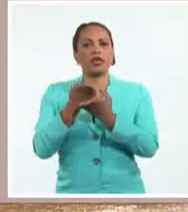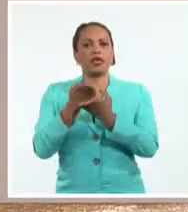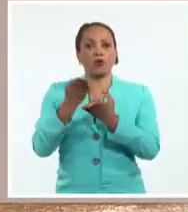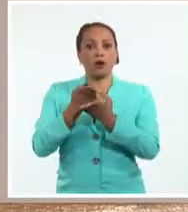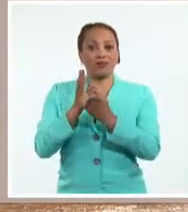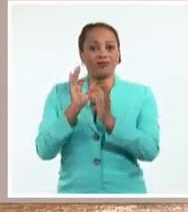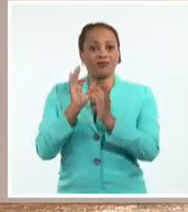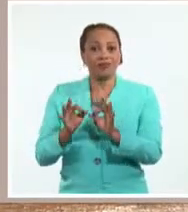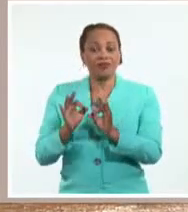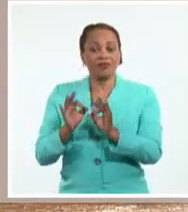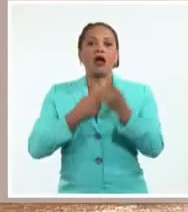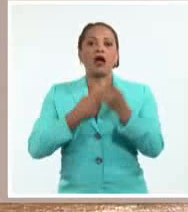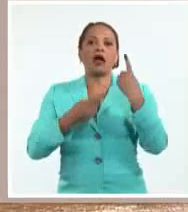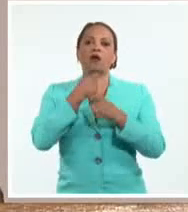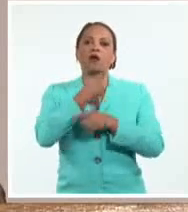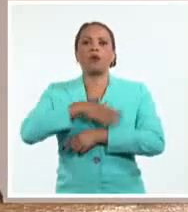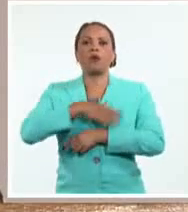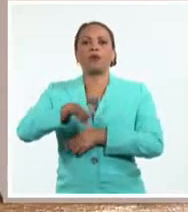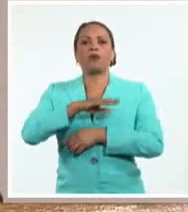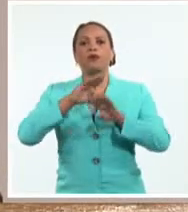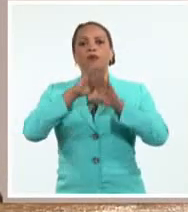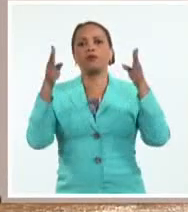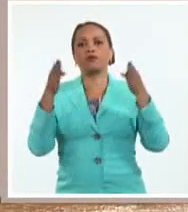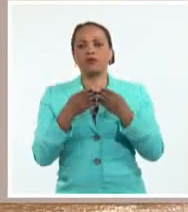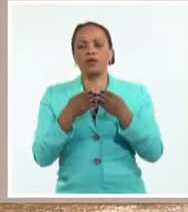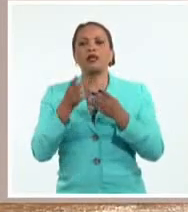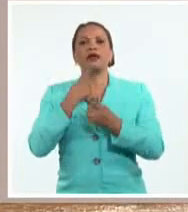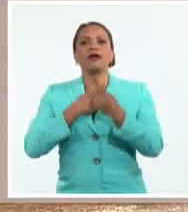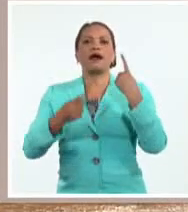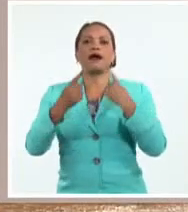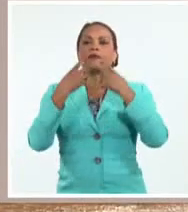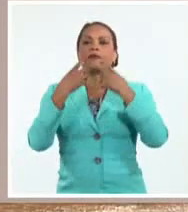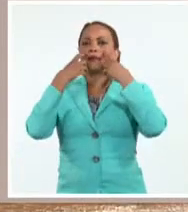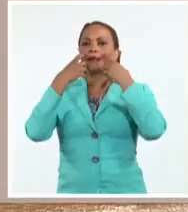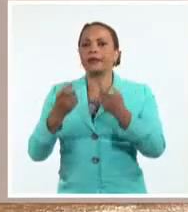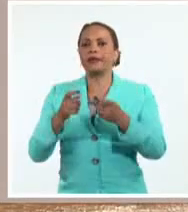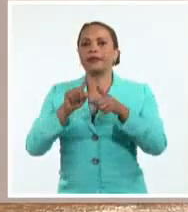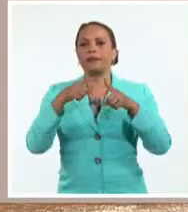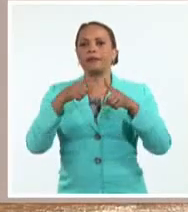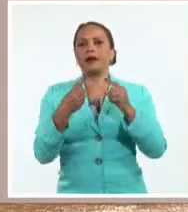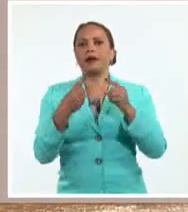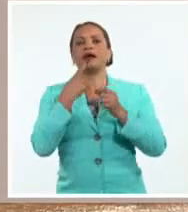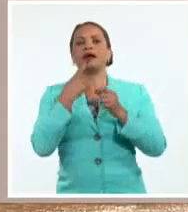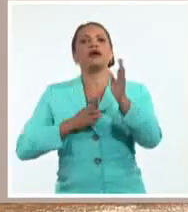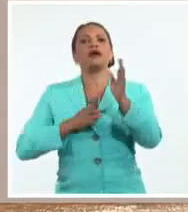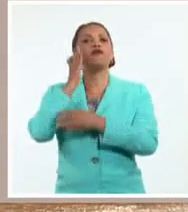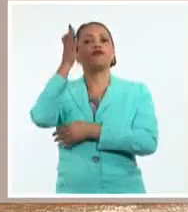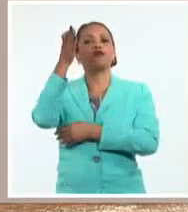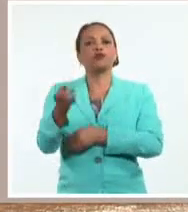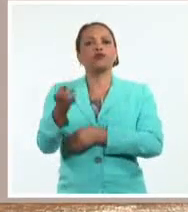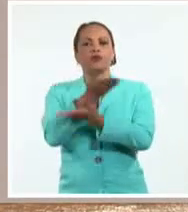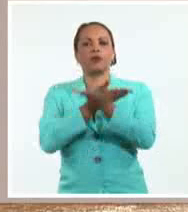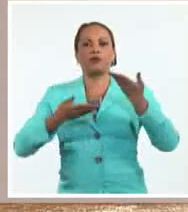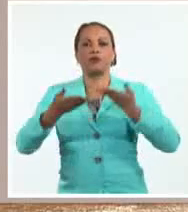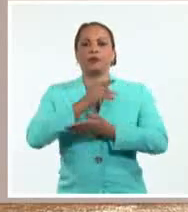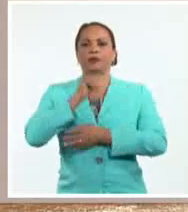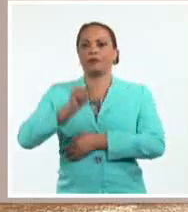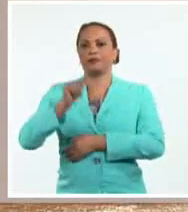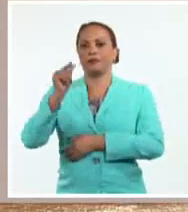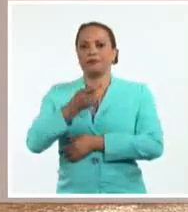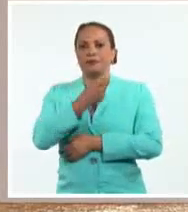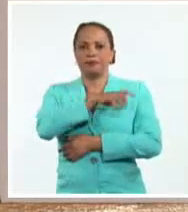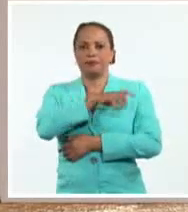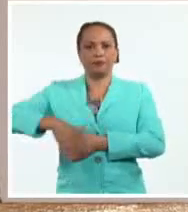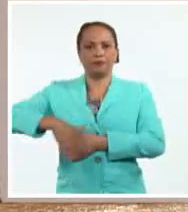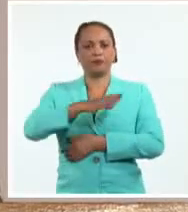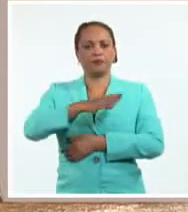bien público, mundial y común, y un instrumento indispensable para dar forma al futuro compartido de la humanidad.